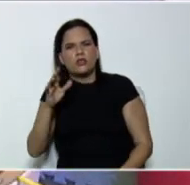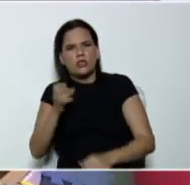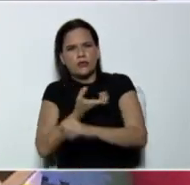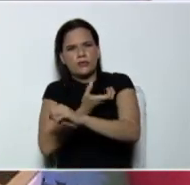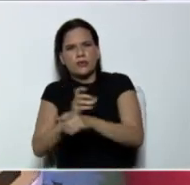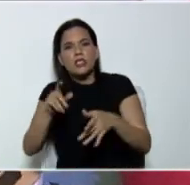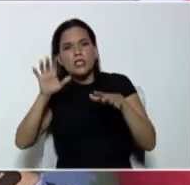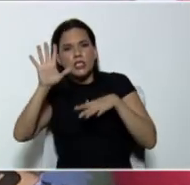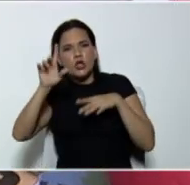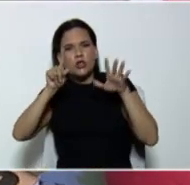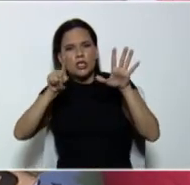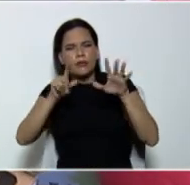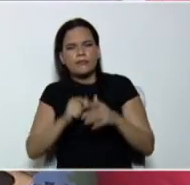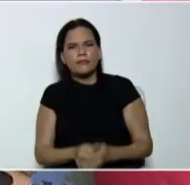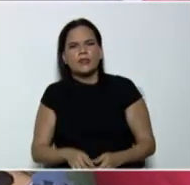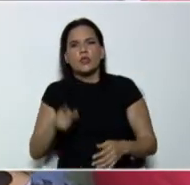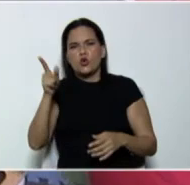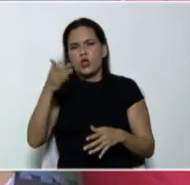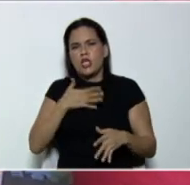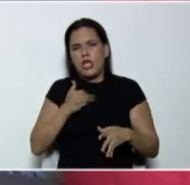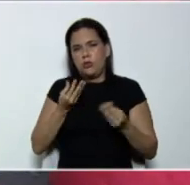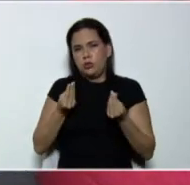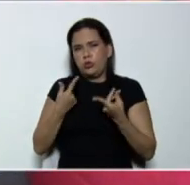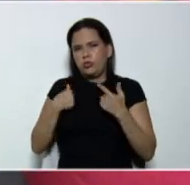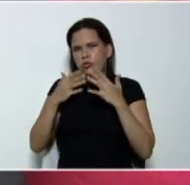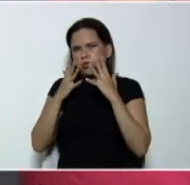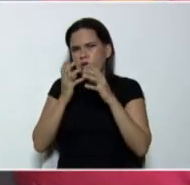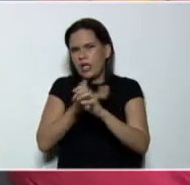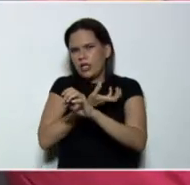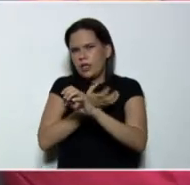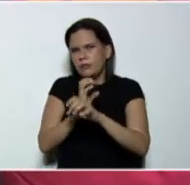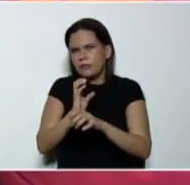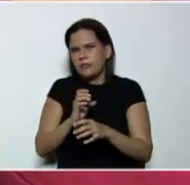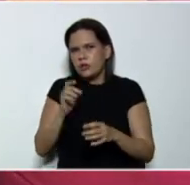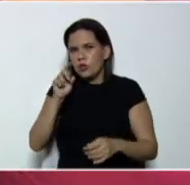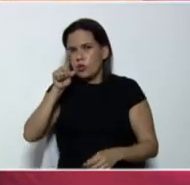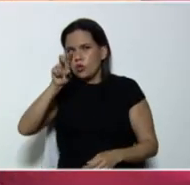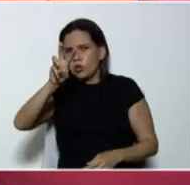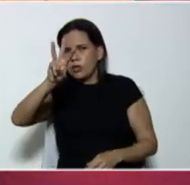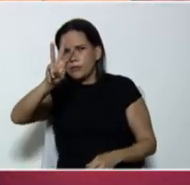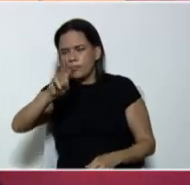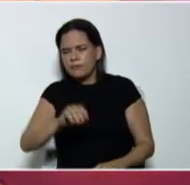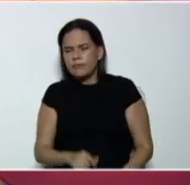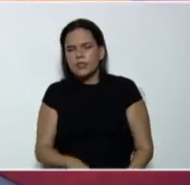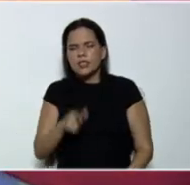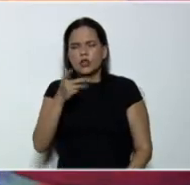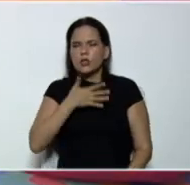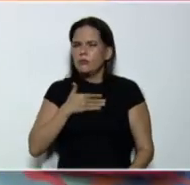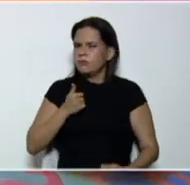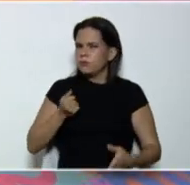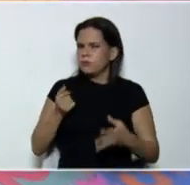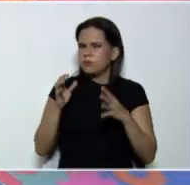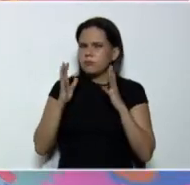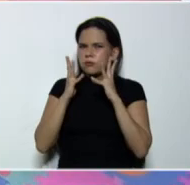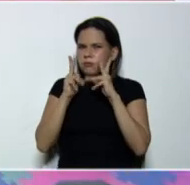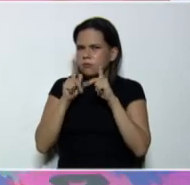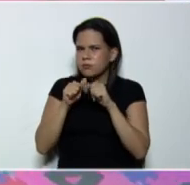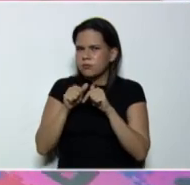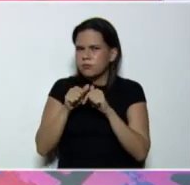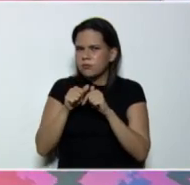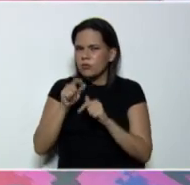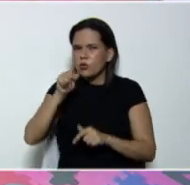cantar, 5, 6, si tú tienes muchas ganas de cantar, 1, 2, 3, si tú tienes muchas ganas de